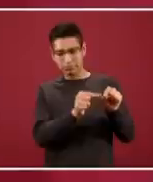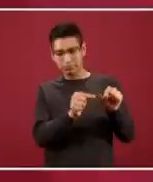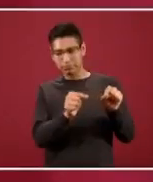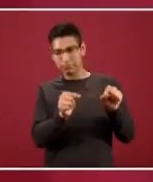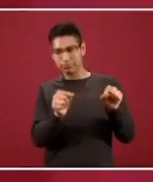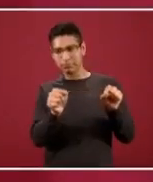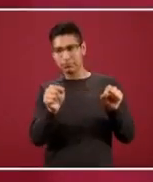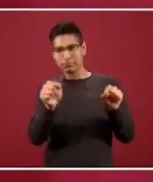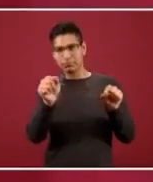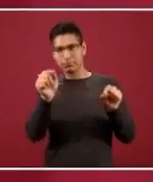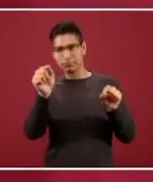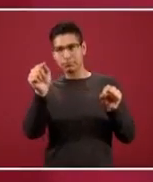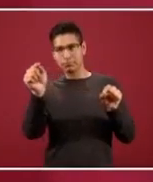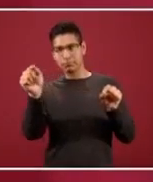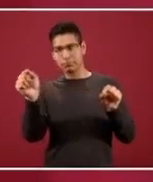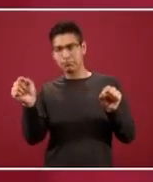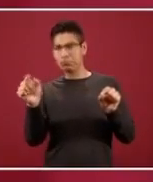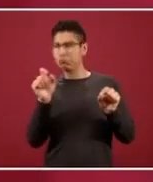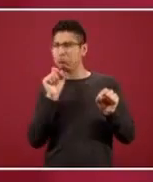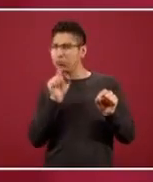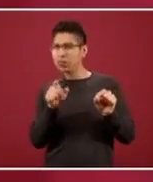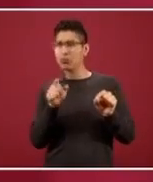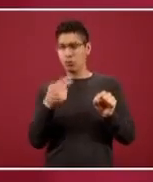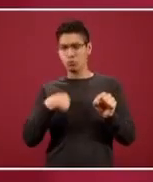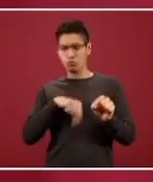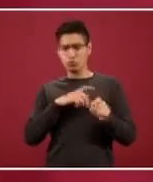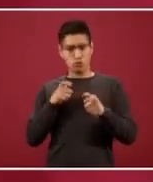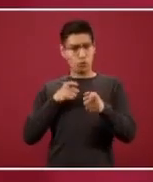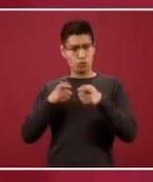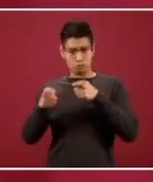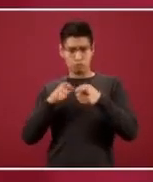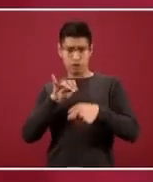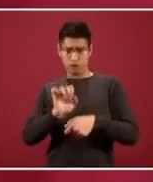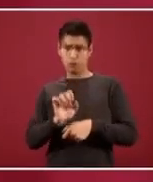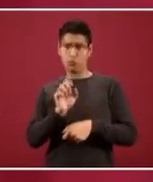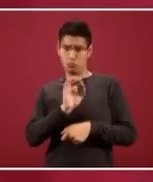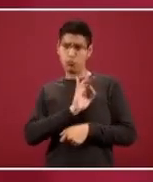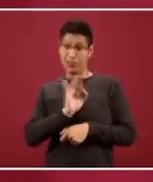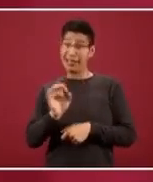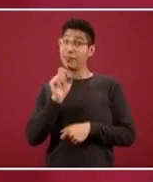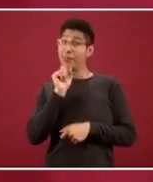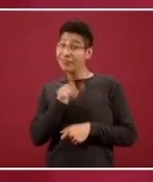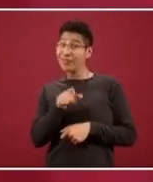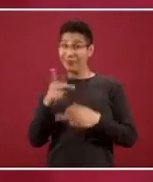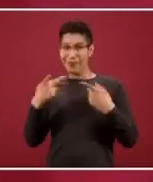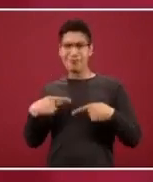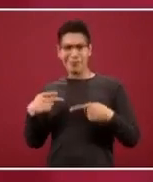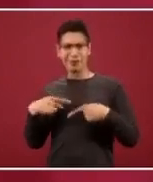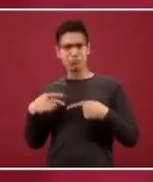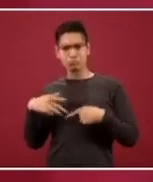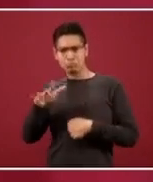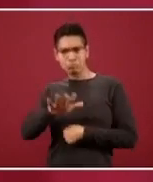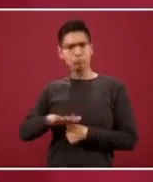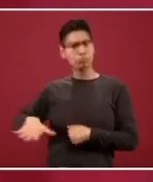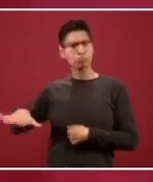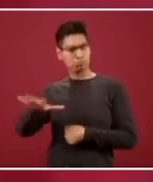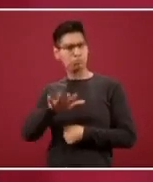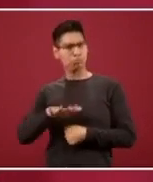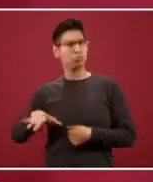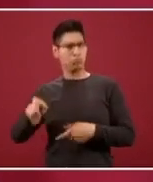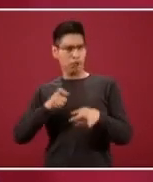posible y que sea todo manejable tanto por la población como por los servicios de salud. Por eso